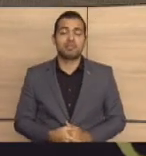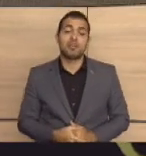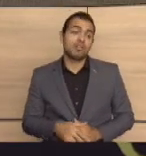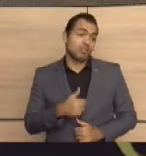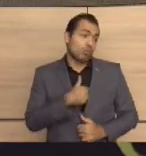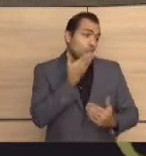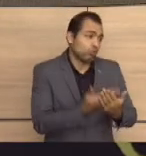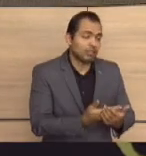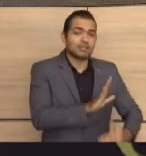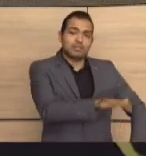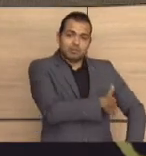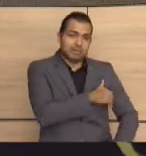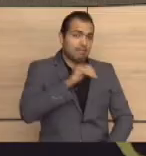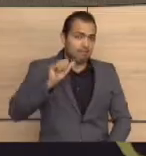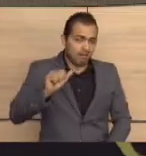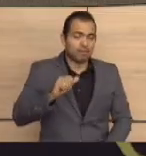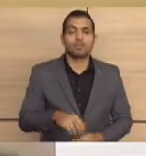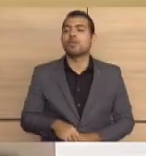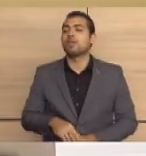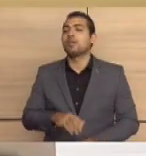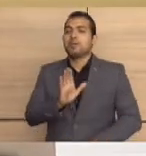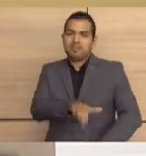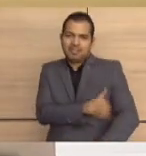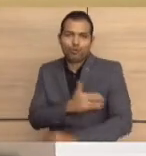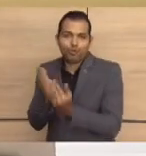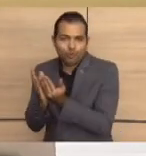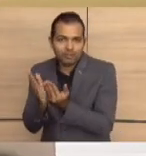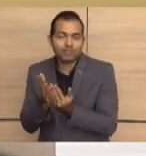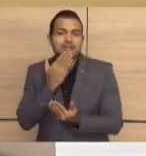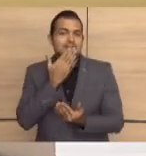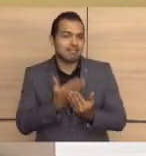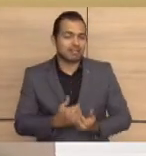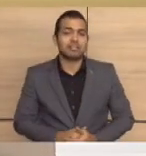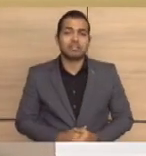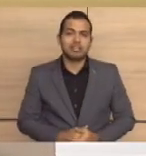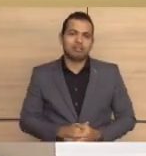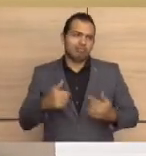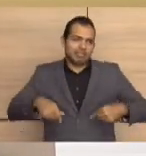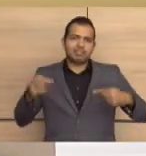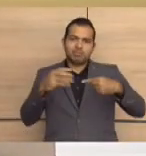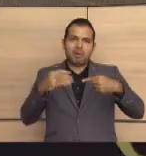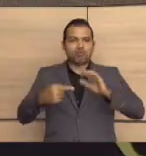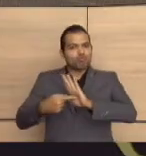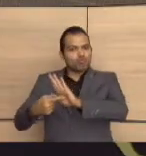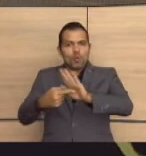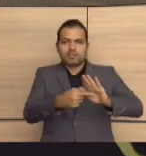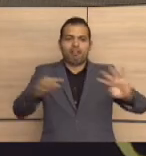bueno, por este espacio que visibiliza toda esa acción pedagógica de los maestros. Muchísimas gracias.